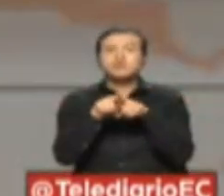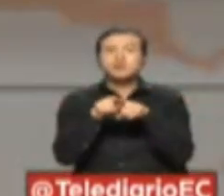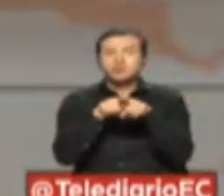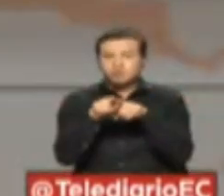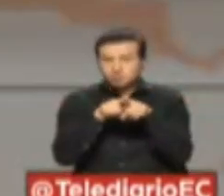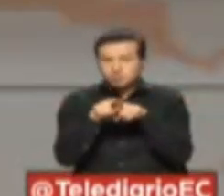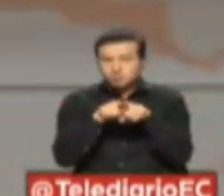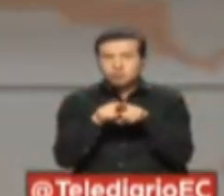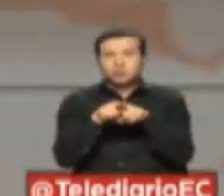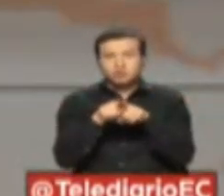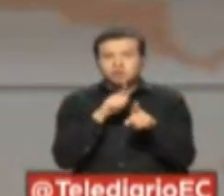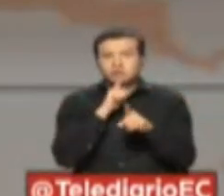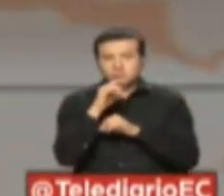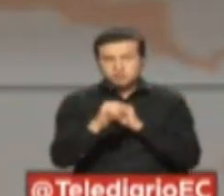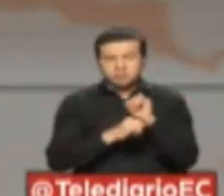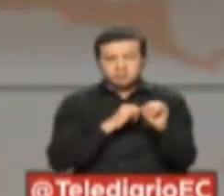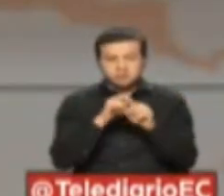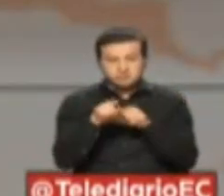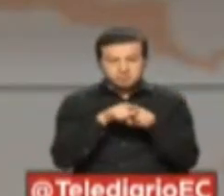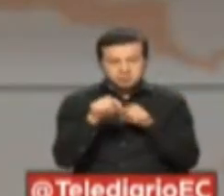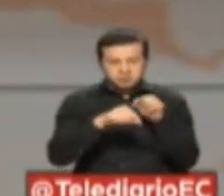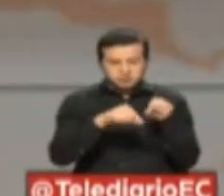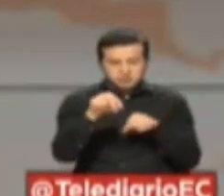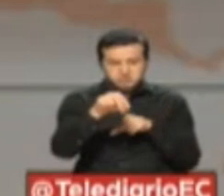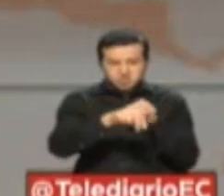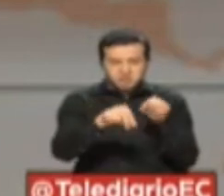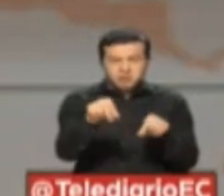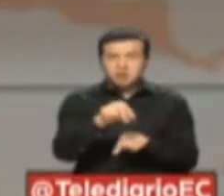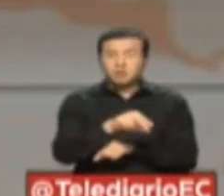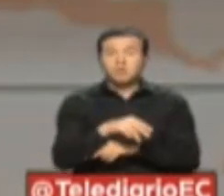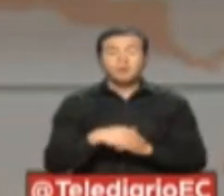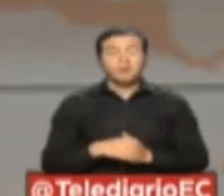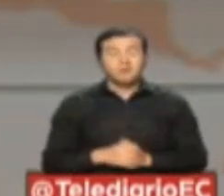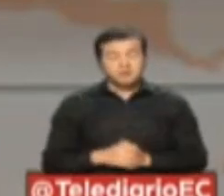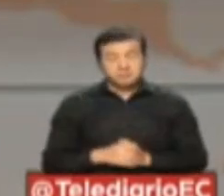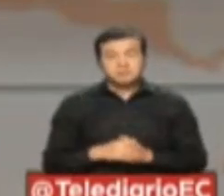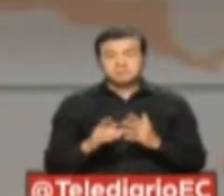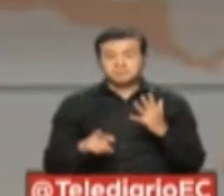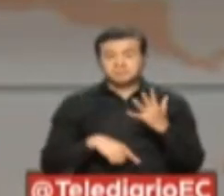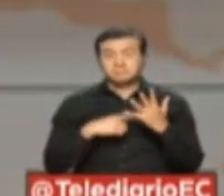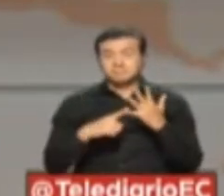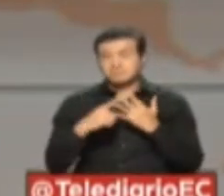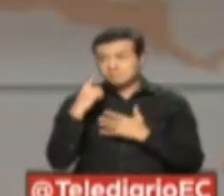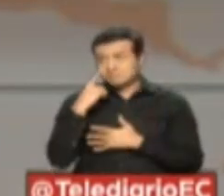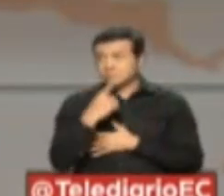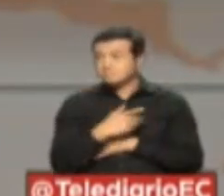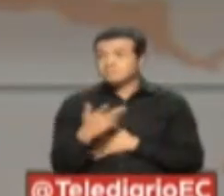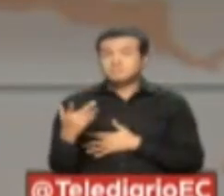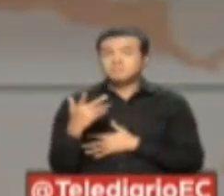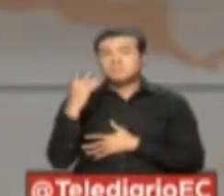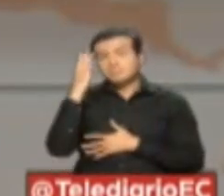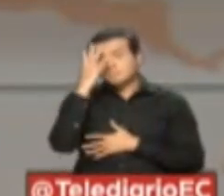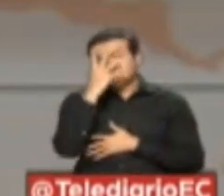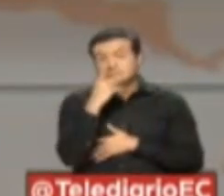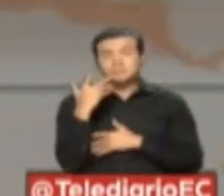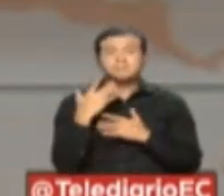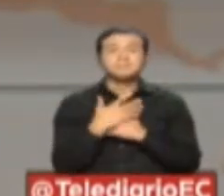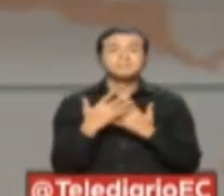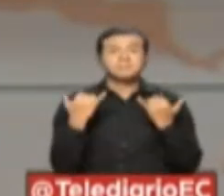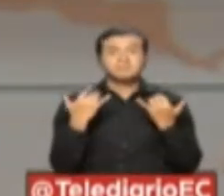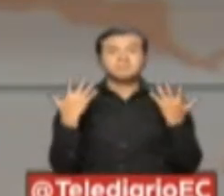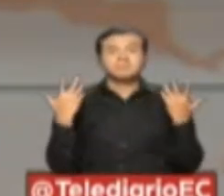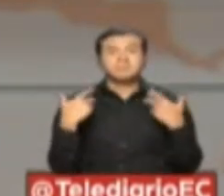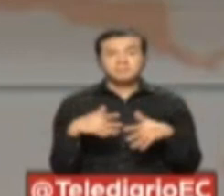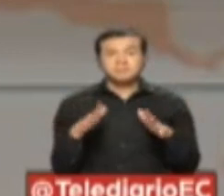torneo internacional en ese lugar y también nosotros vamos a tener algo bonito y ahorita